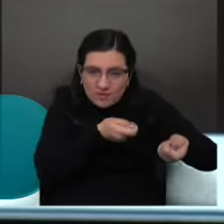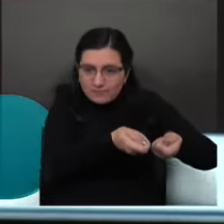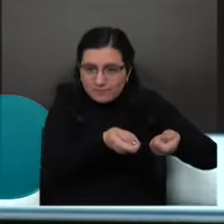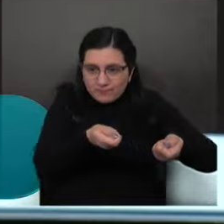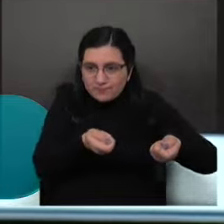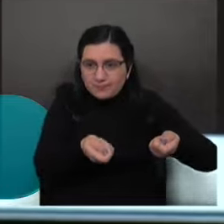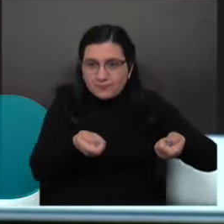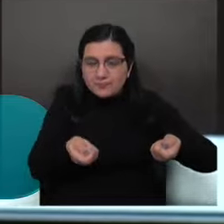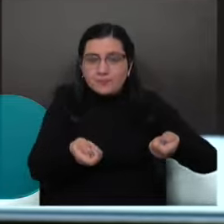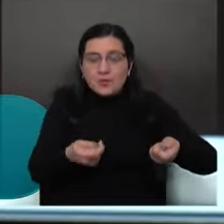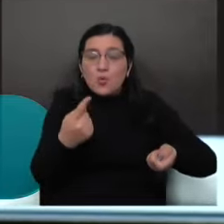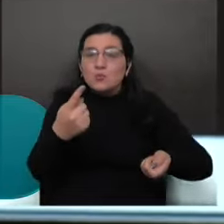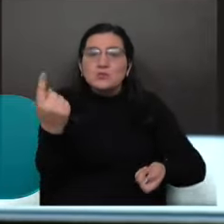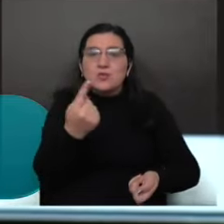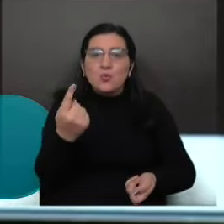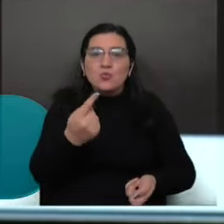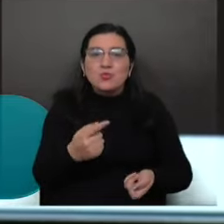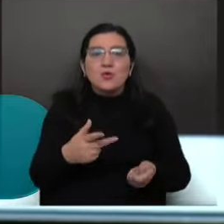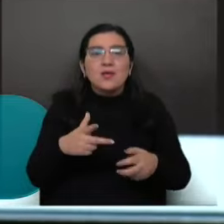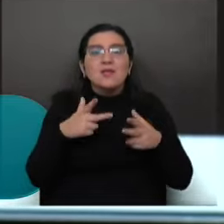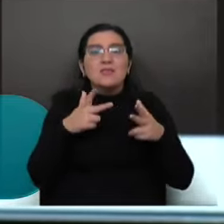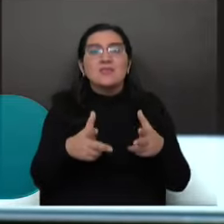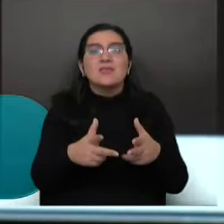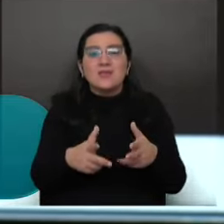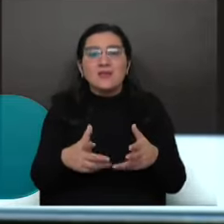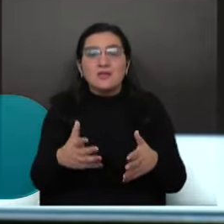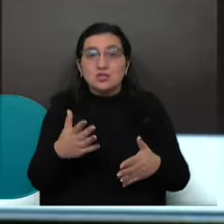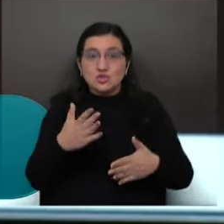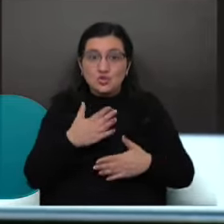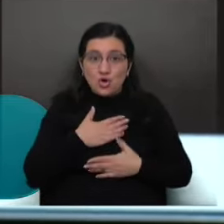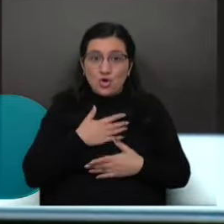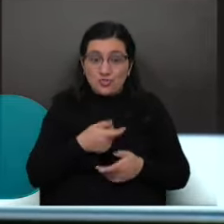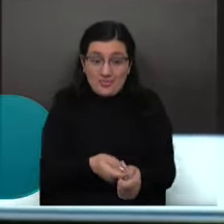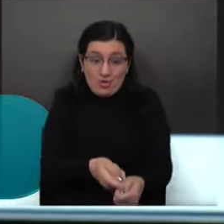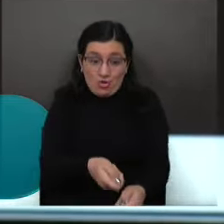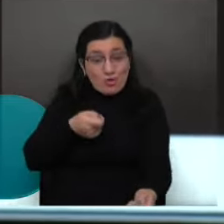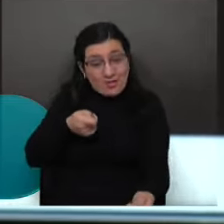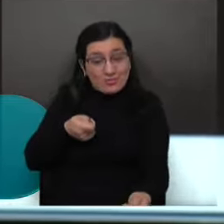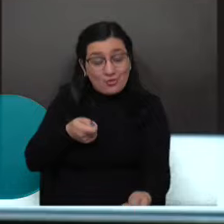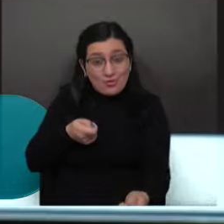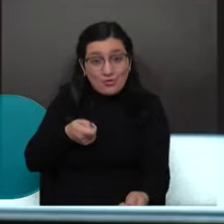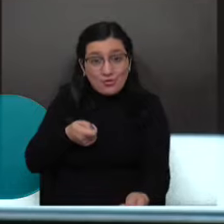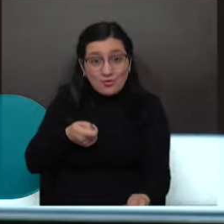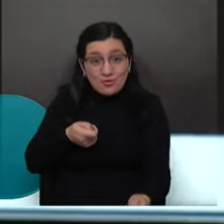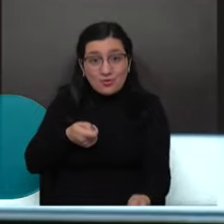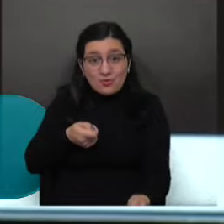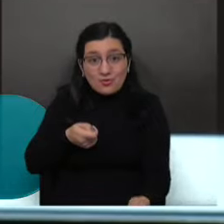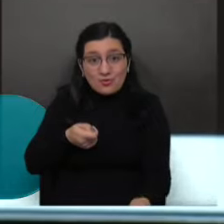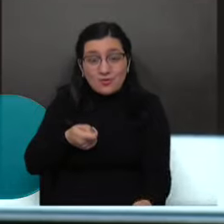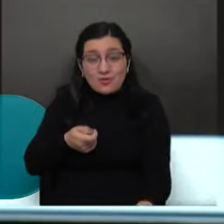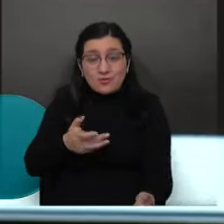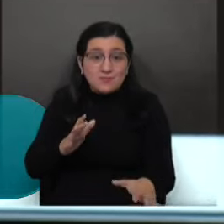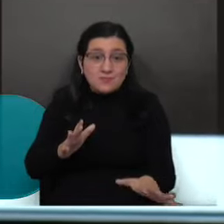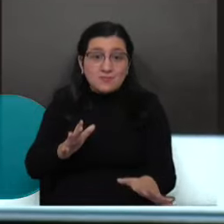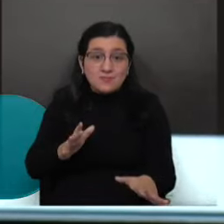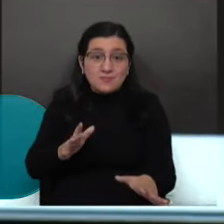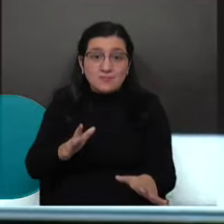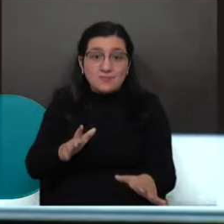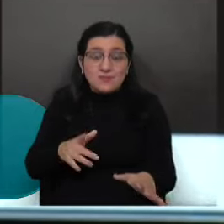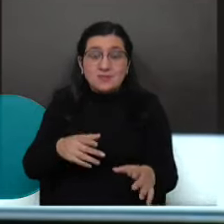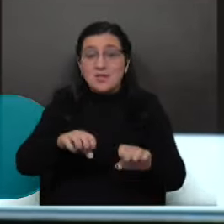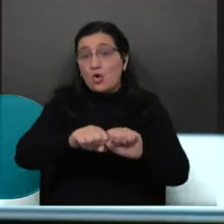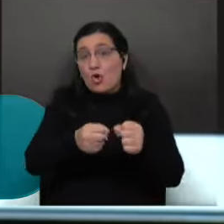y fue un segundo y dije yo desconecto la la consolita y no hay otra que se